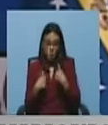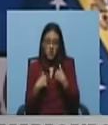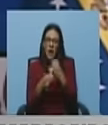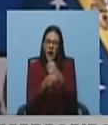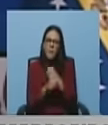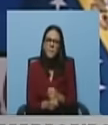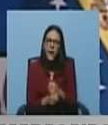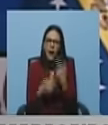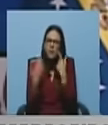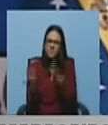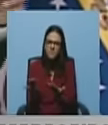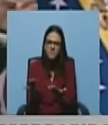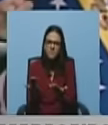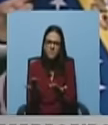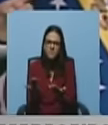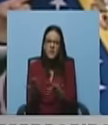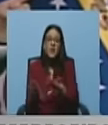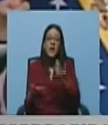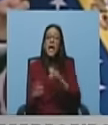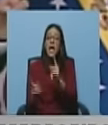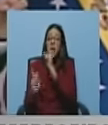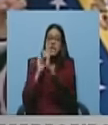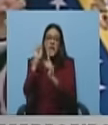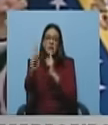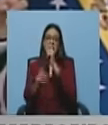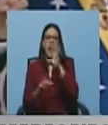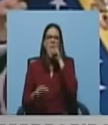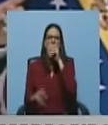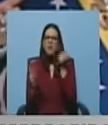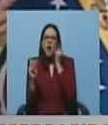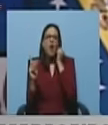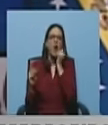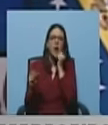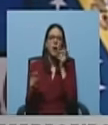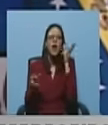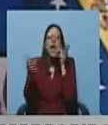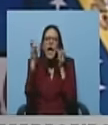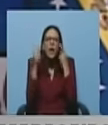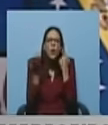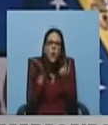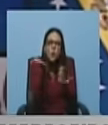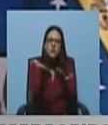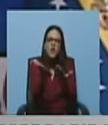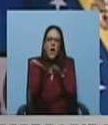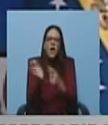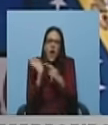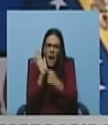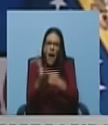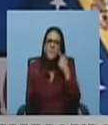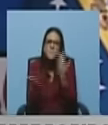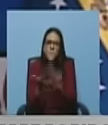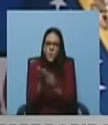que los que han salido escuchen esta conversación del señor